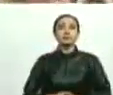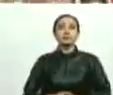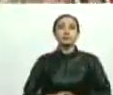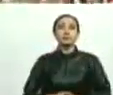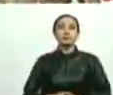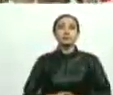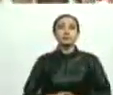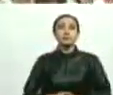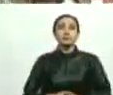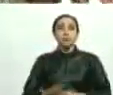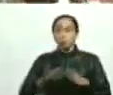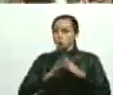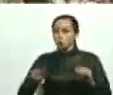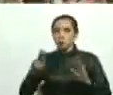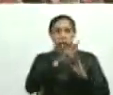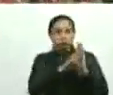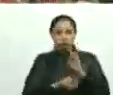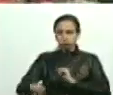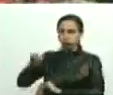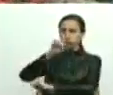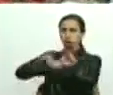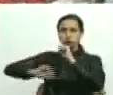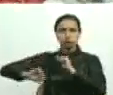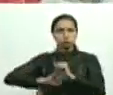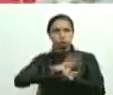Con todas las medidas de bioseguridad,